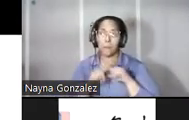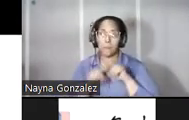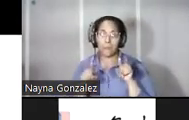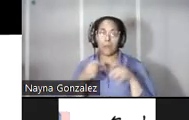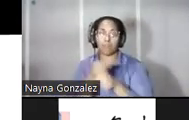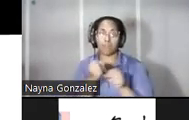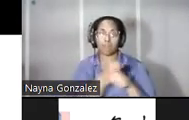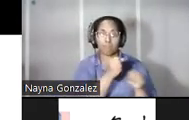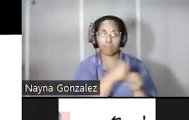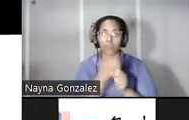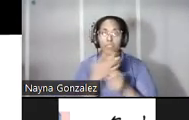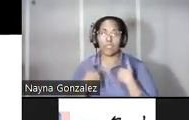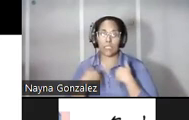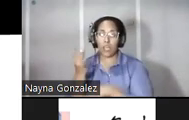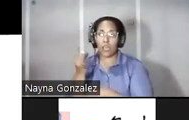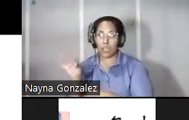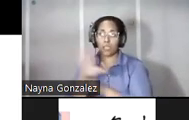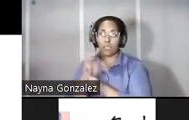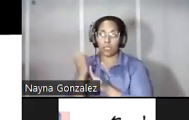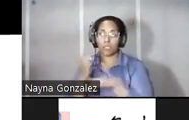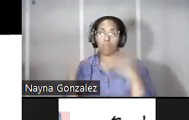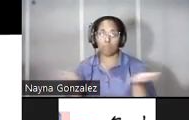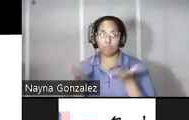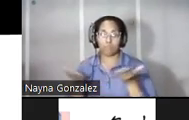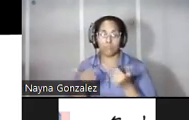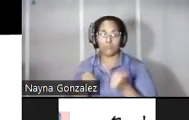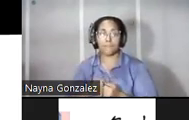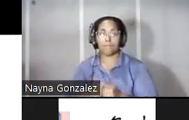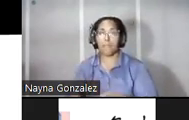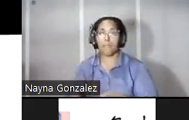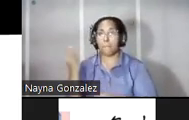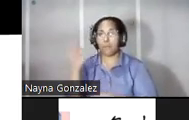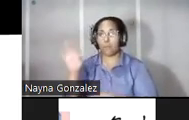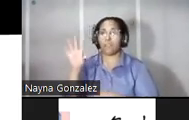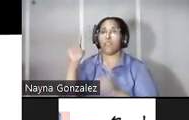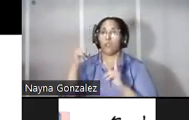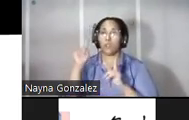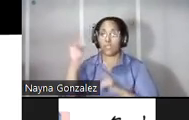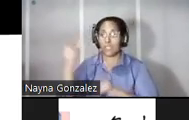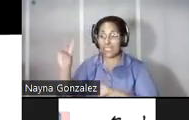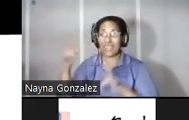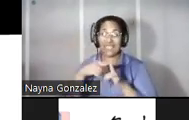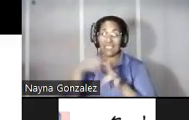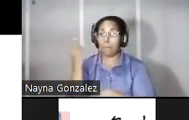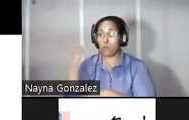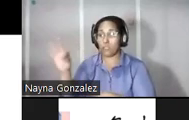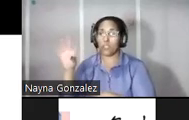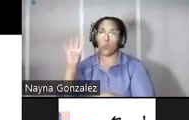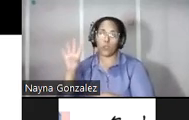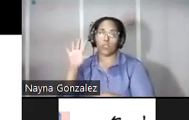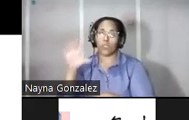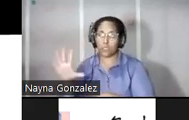pero tengo 18 casos aquí desde 1907 a 1945,